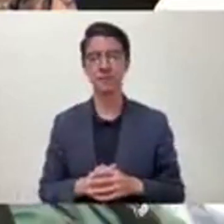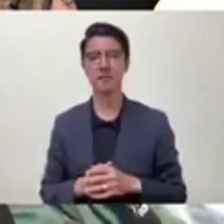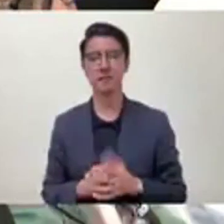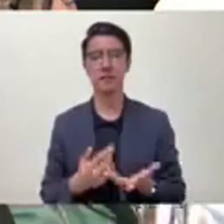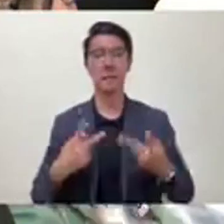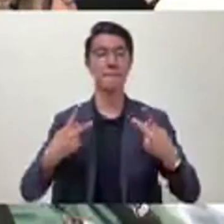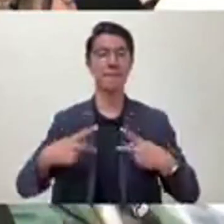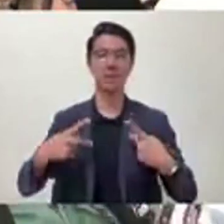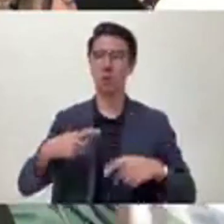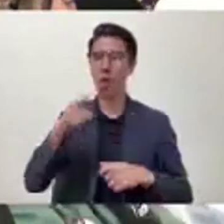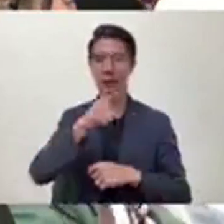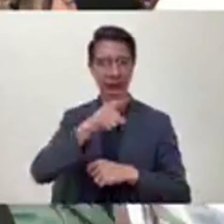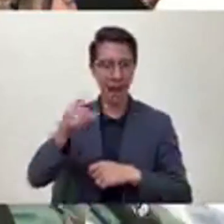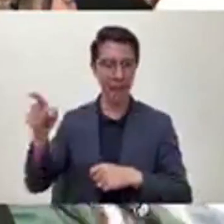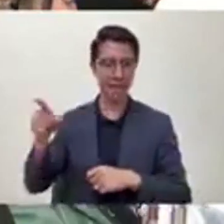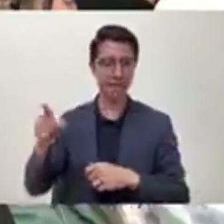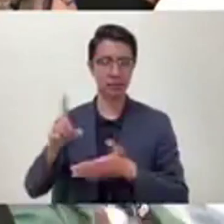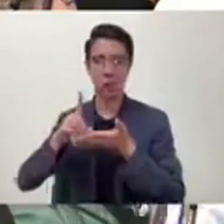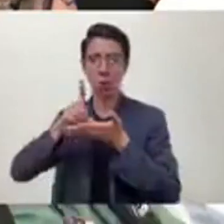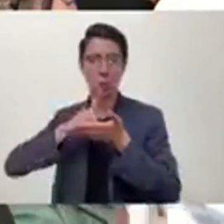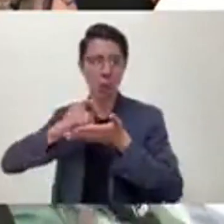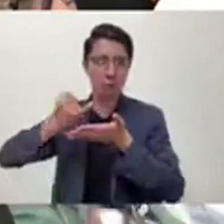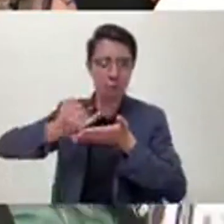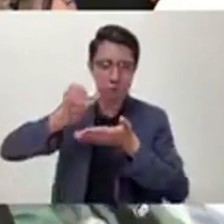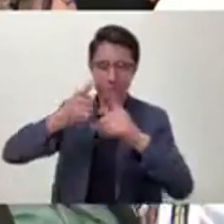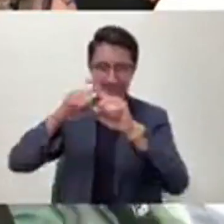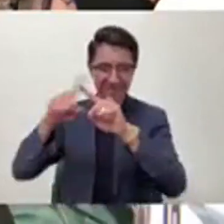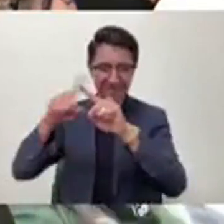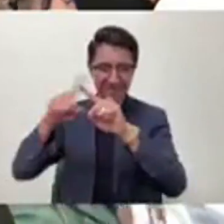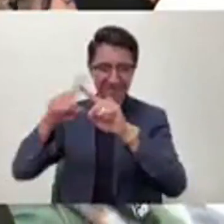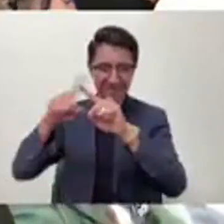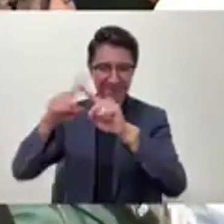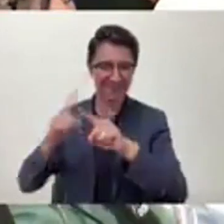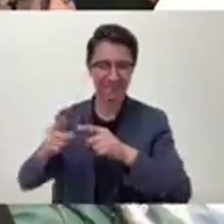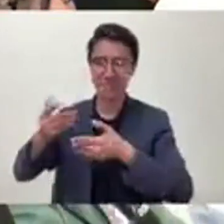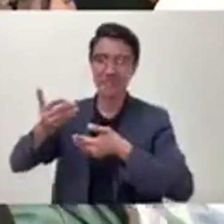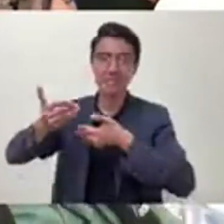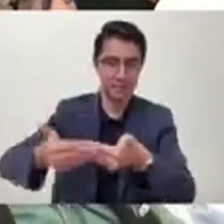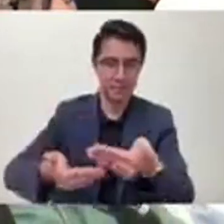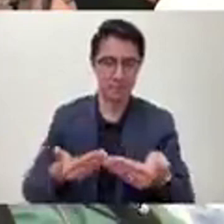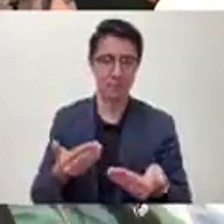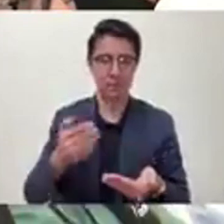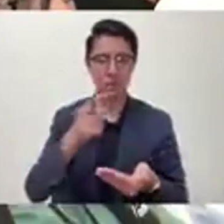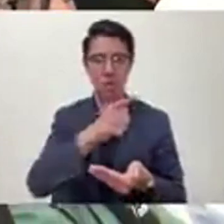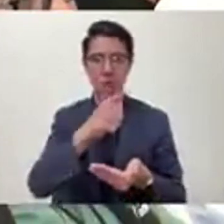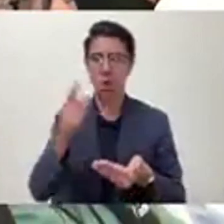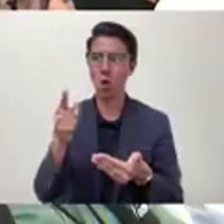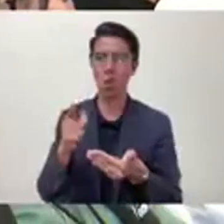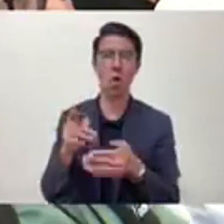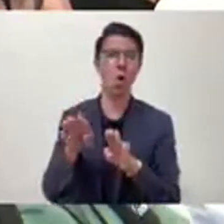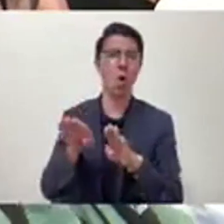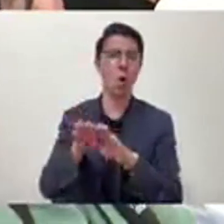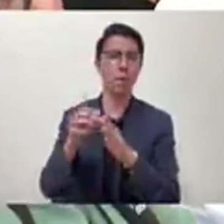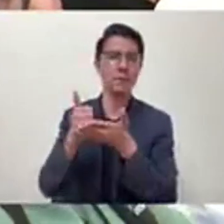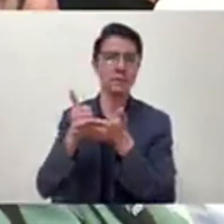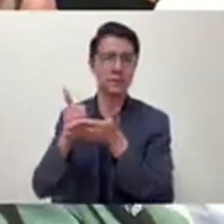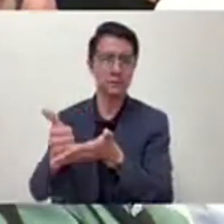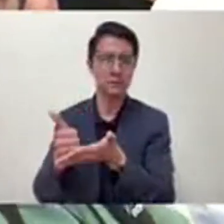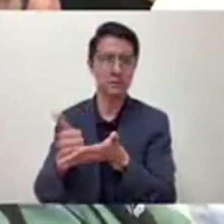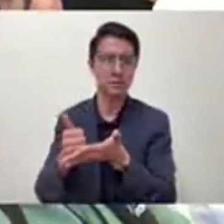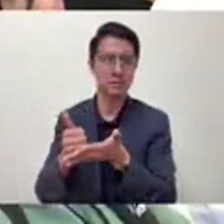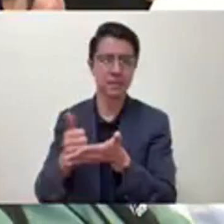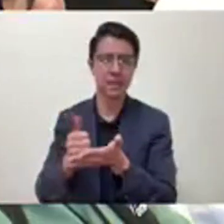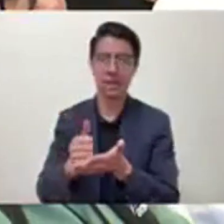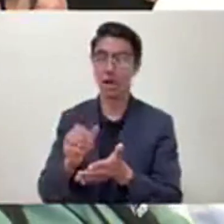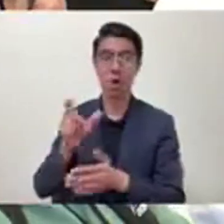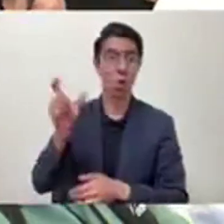terminen teniendo muchos de los problemas que tienen las personas que salen de la cárcel que es no pueden encontrar trabajo en muchas ocasiones el